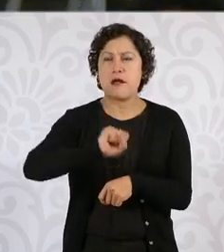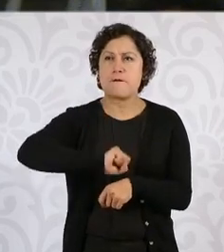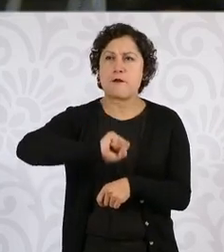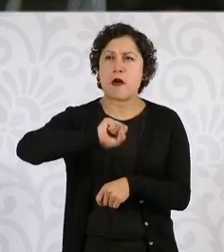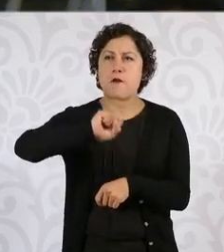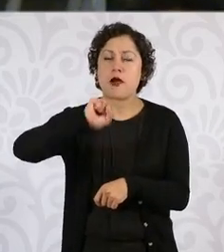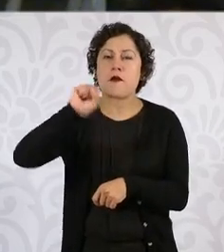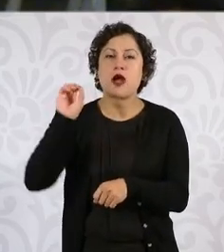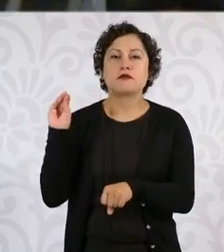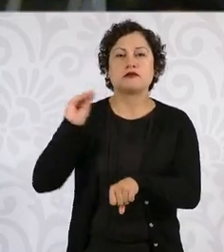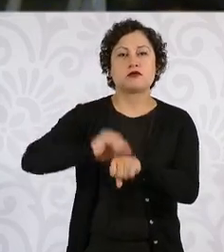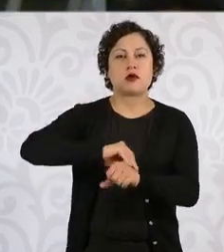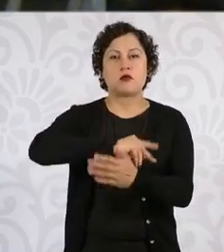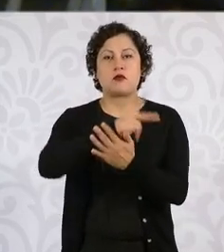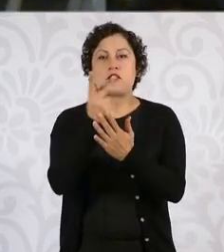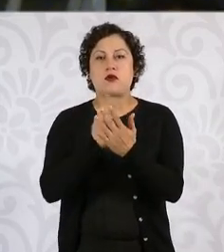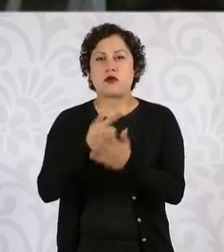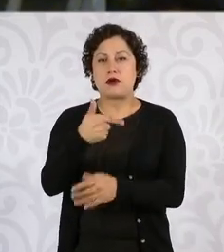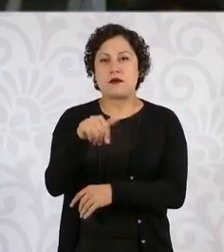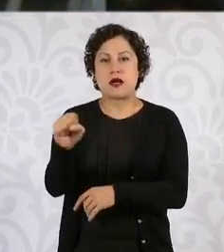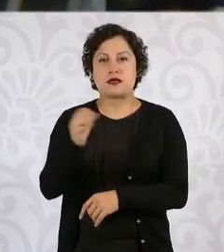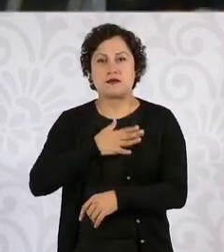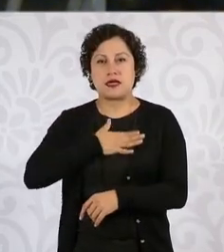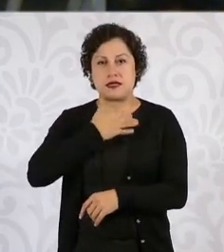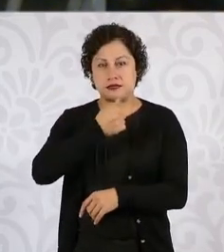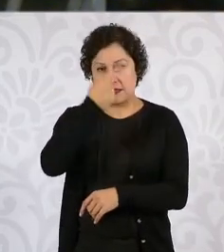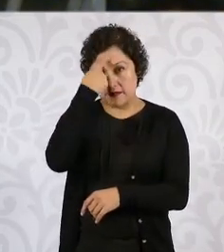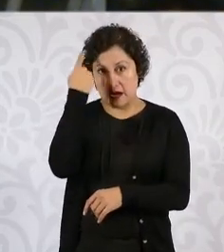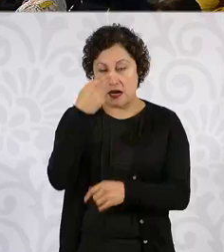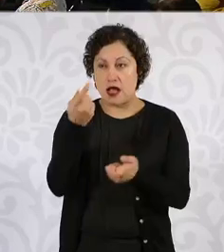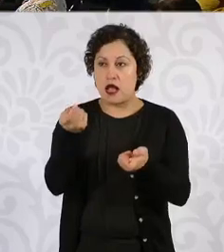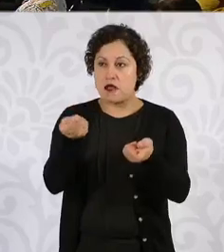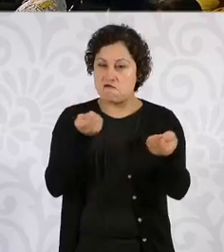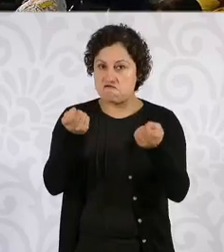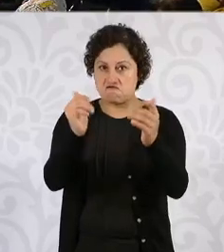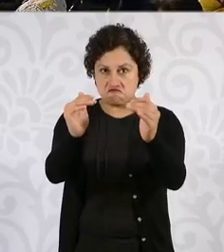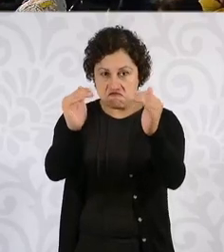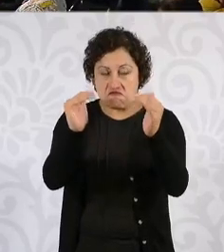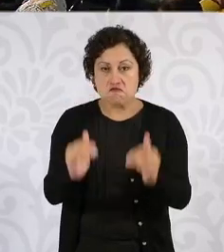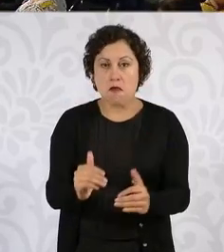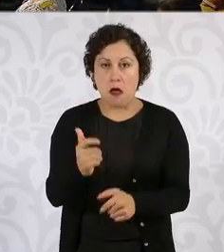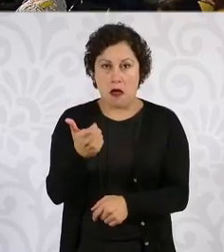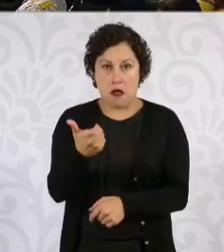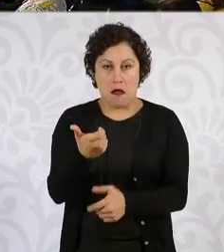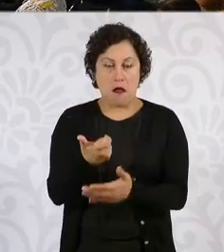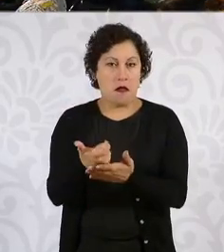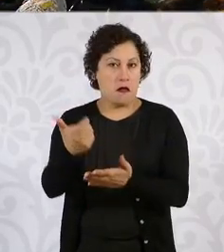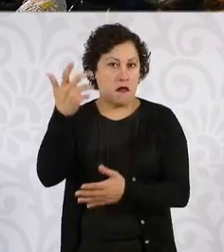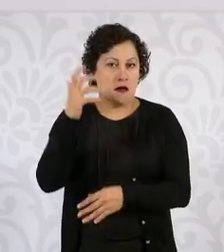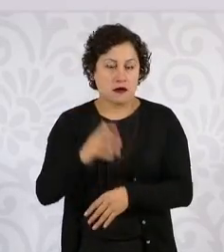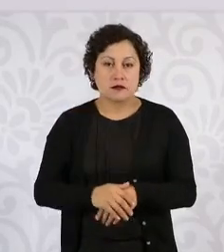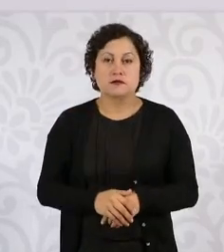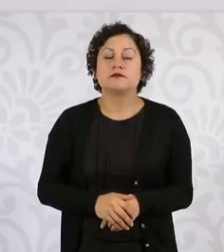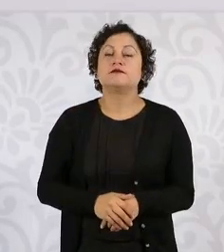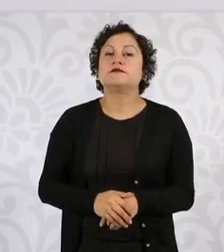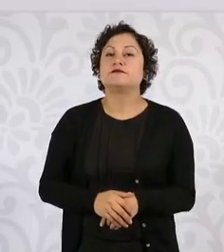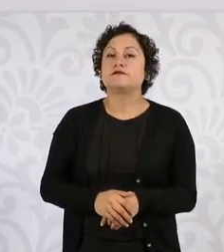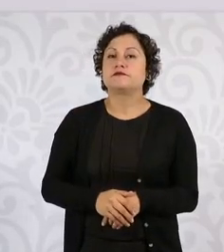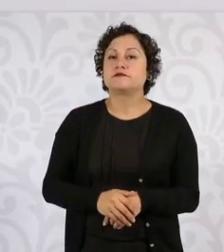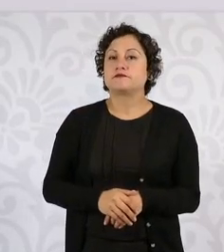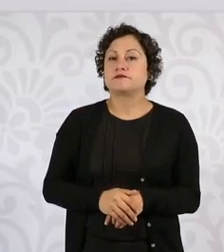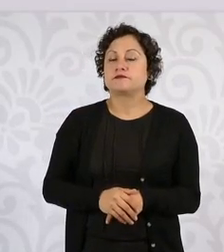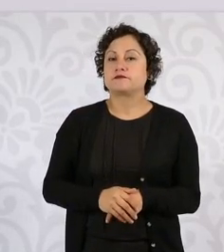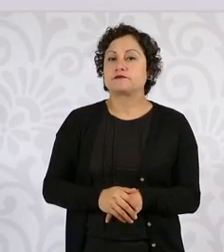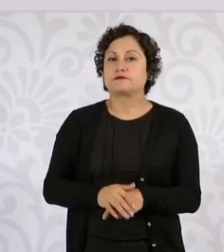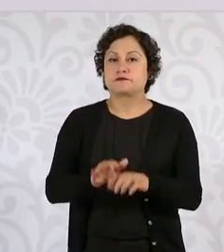del bienestar para hacer que redujeran los precios. Esa sería mi primera pregunta. El compromiso nuestro es que